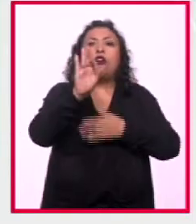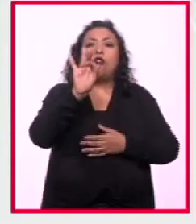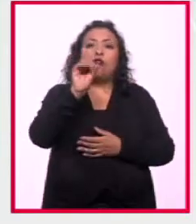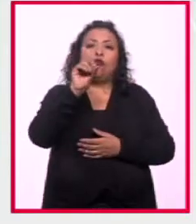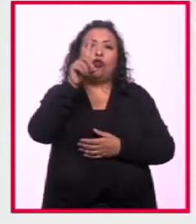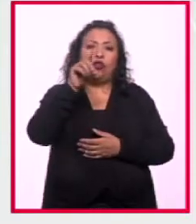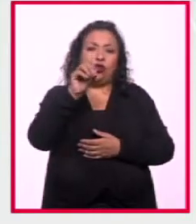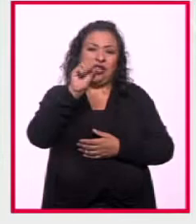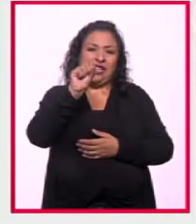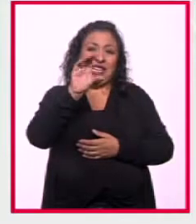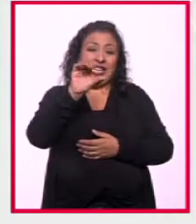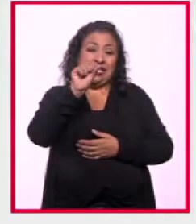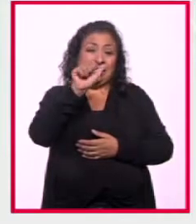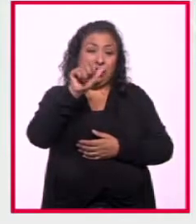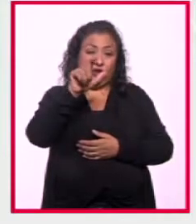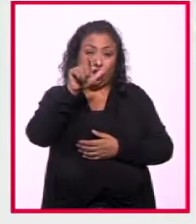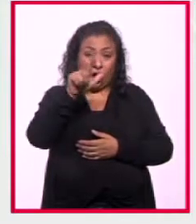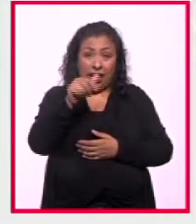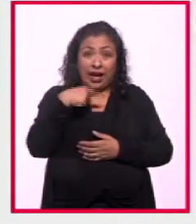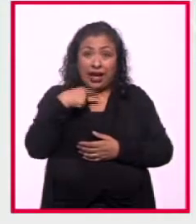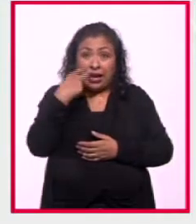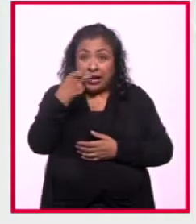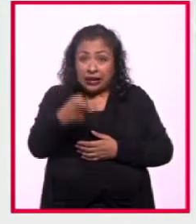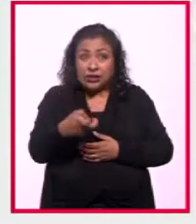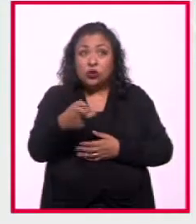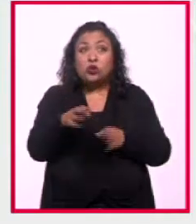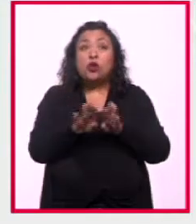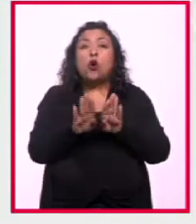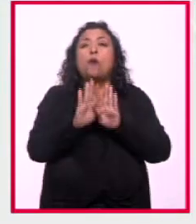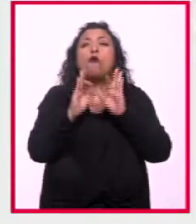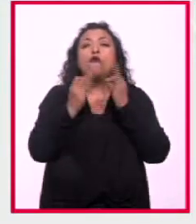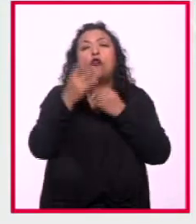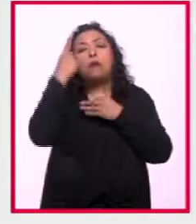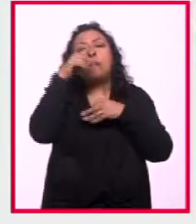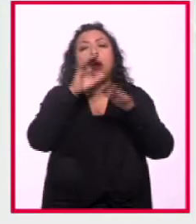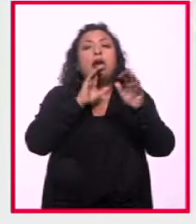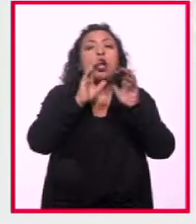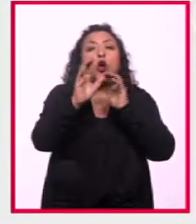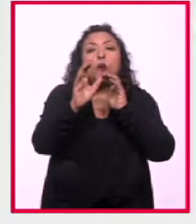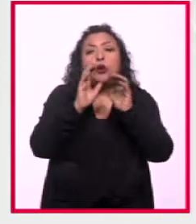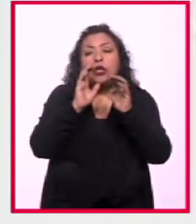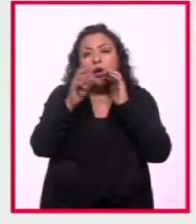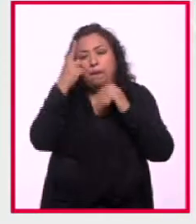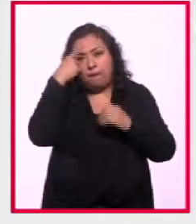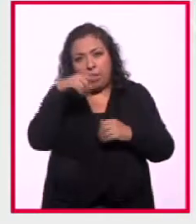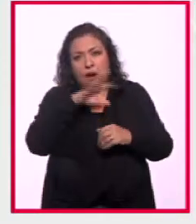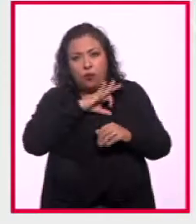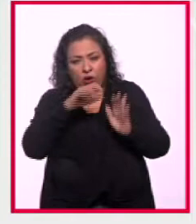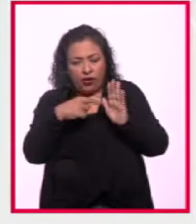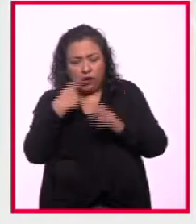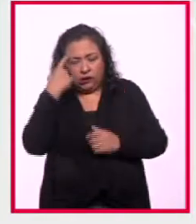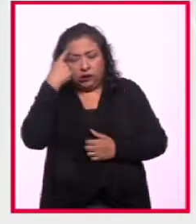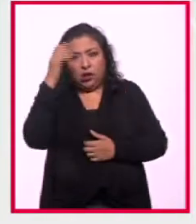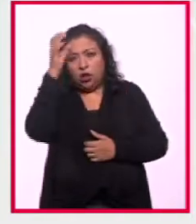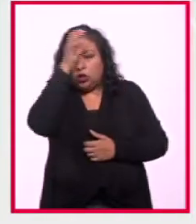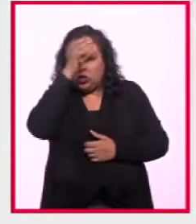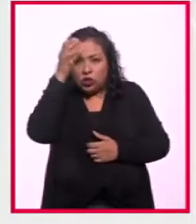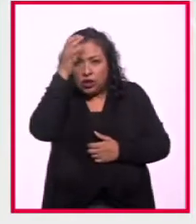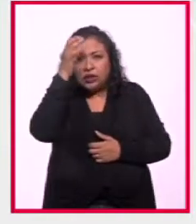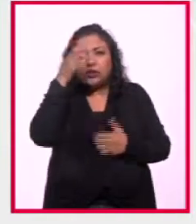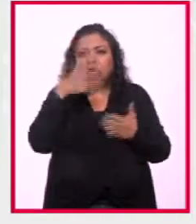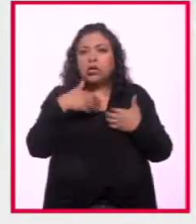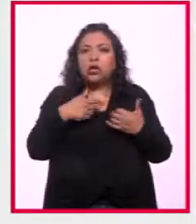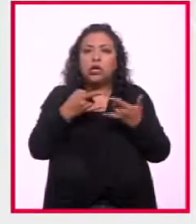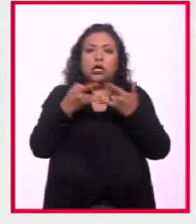esta es una manera de comunicar es una manera de de poner en conciencia y de repasar nuestra